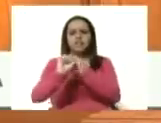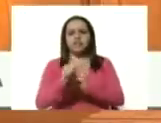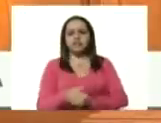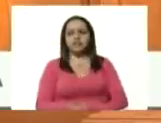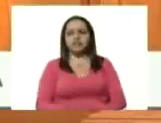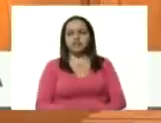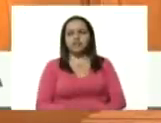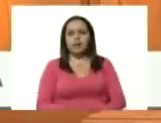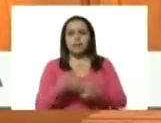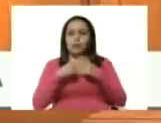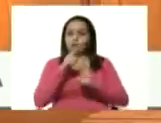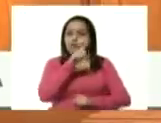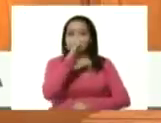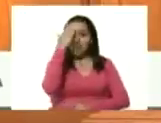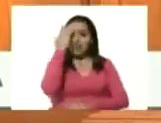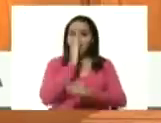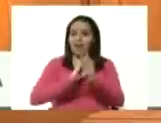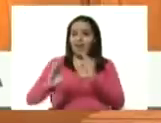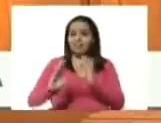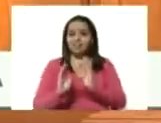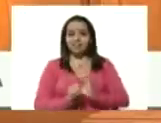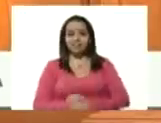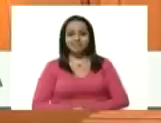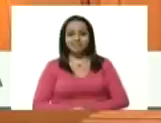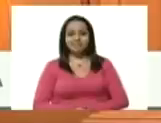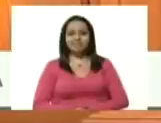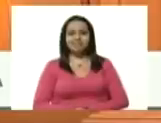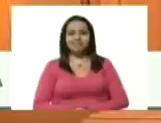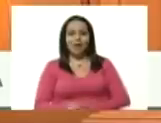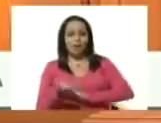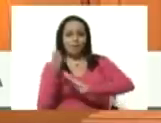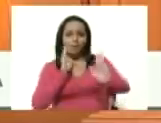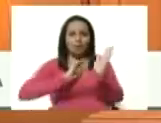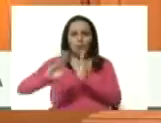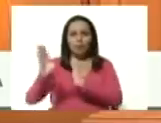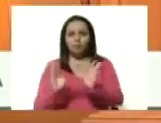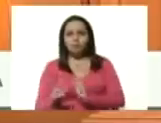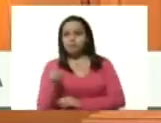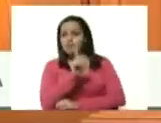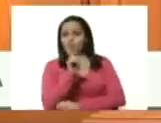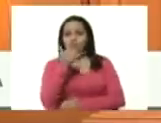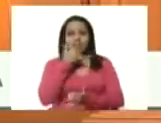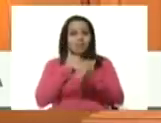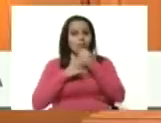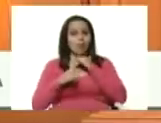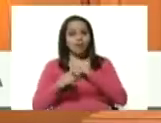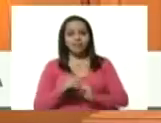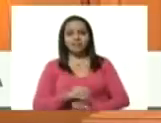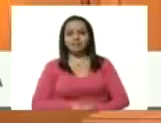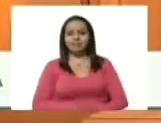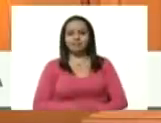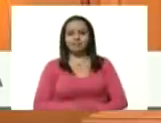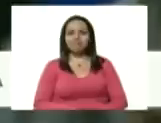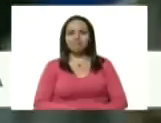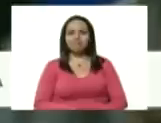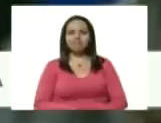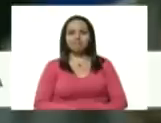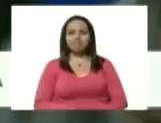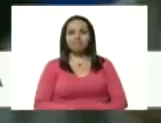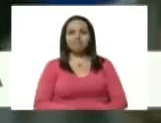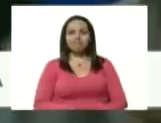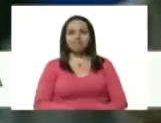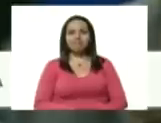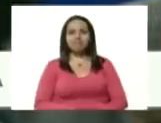Y es karateca, tira patá y kung fu. No se equivoquen con Freddy Ñaño. Bueno,